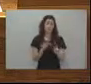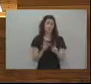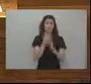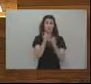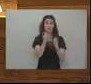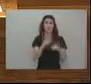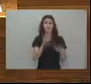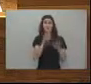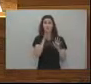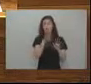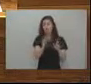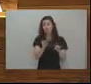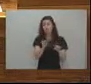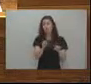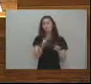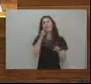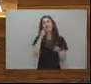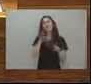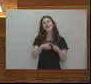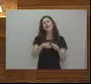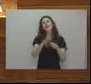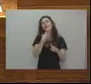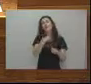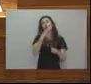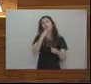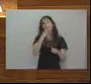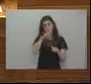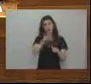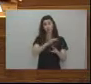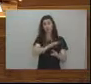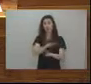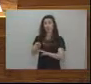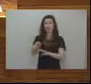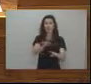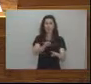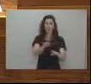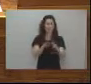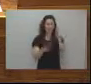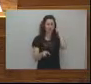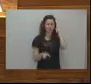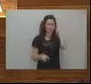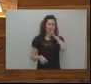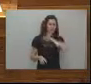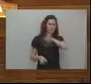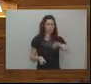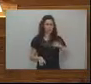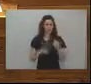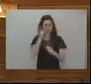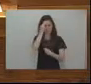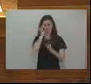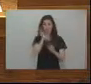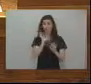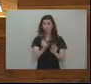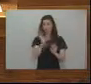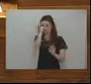nuestro puerto. Hemos hecho un puerto muy bonito y Asturias está en el mapa. Y eso, por ahí no, esa sensación me dio, espero que no sea así, ¿no?